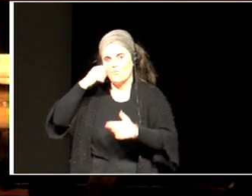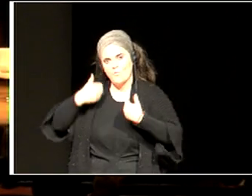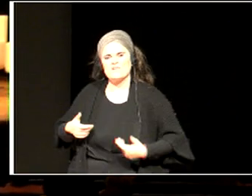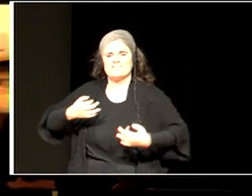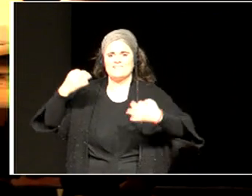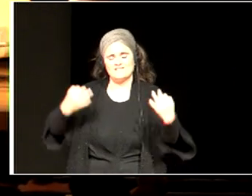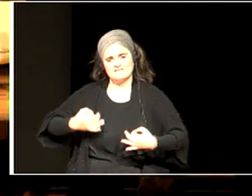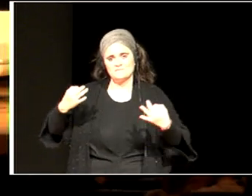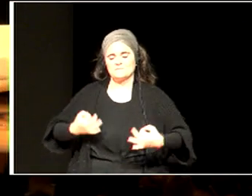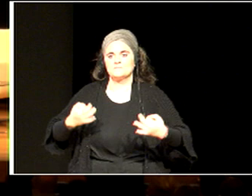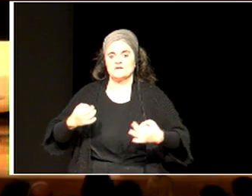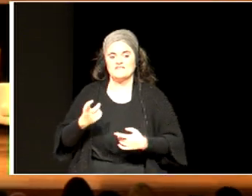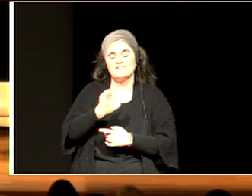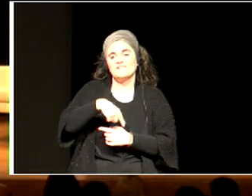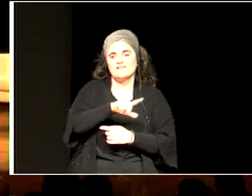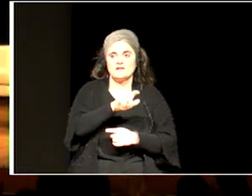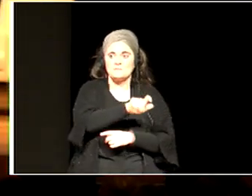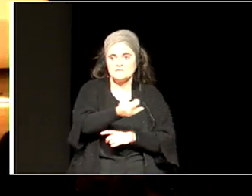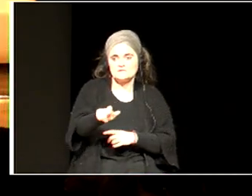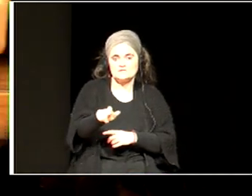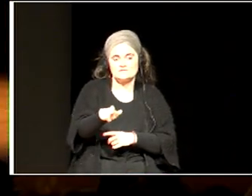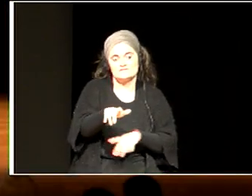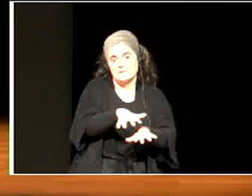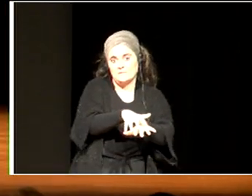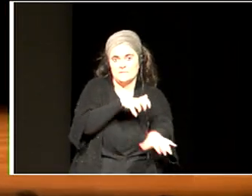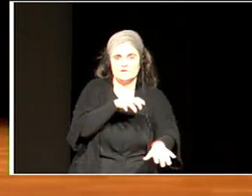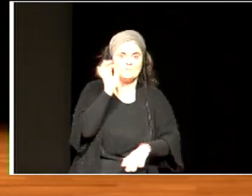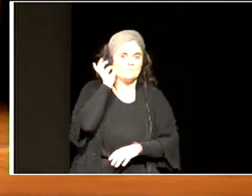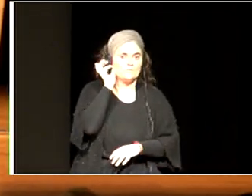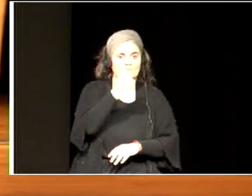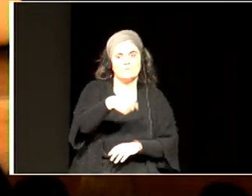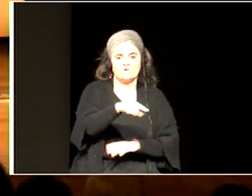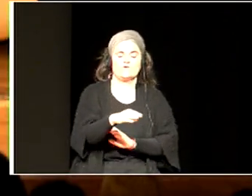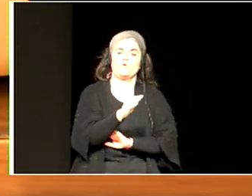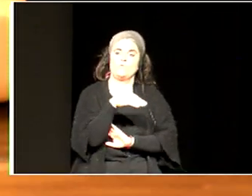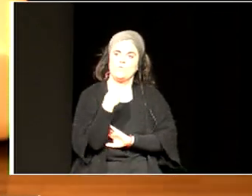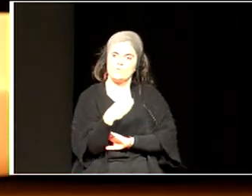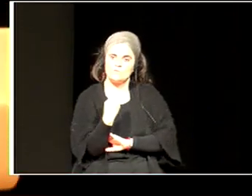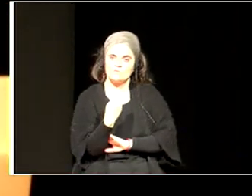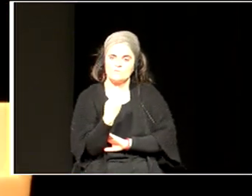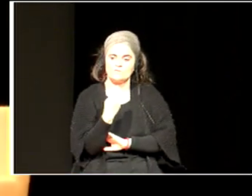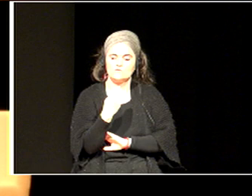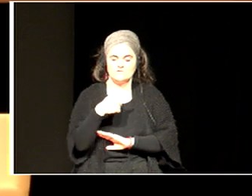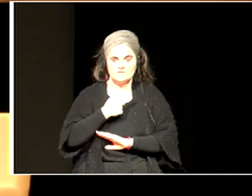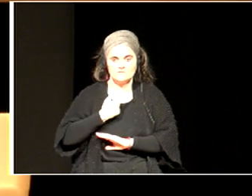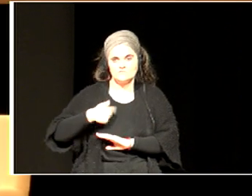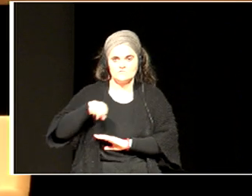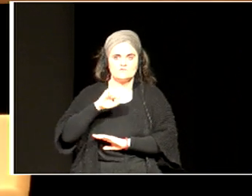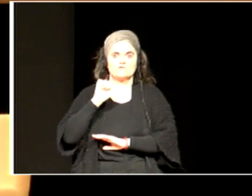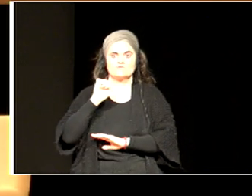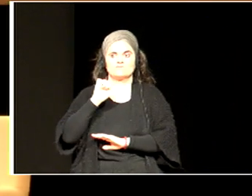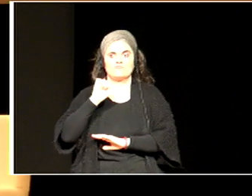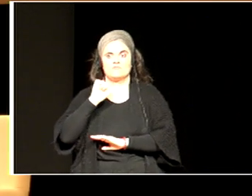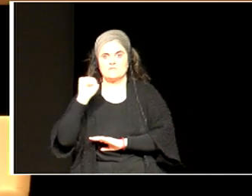todas esas personas en su gran mayoría mujeres que nos han cuidado cuando fuimos personas dependientes